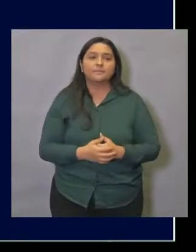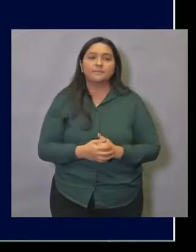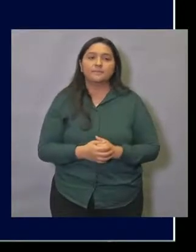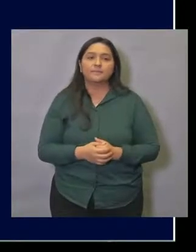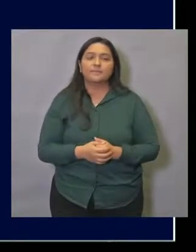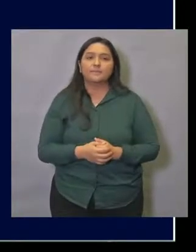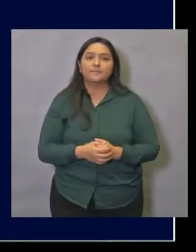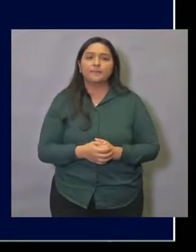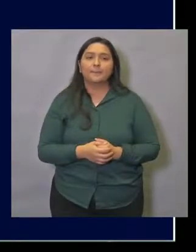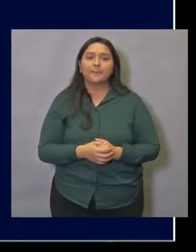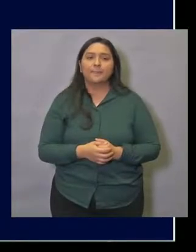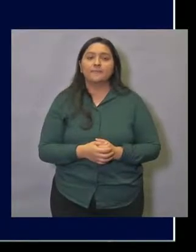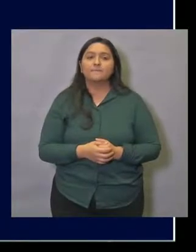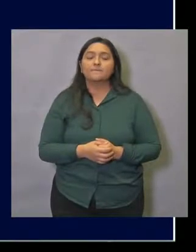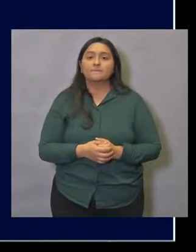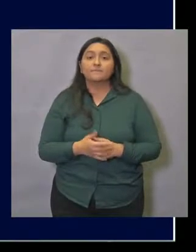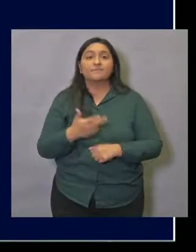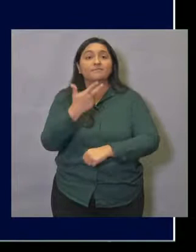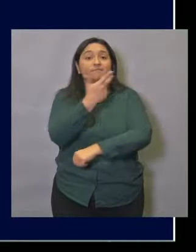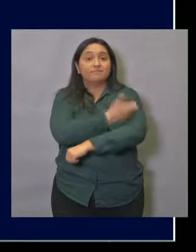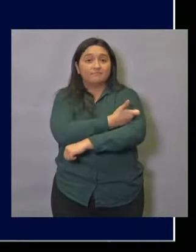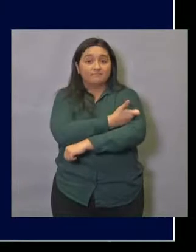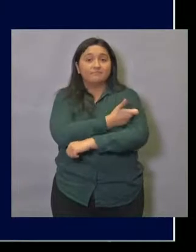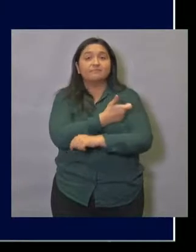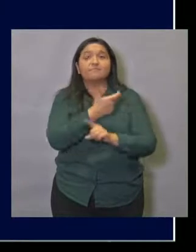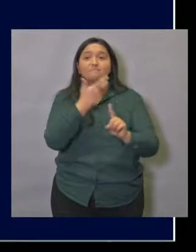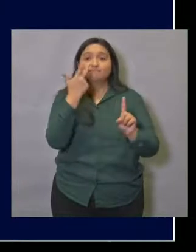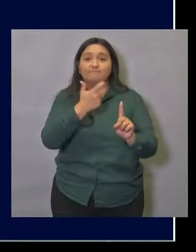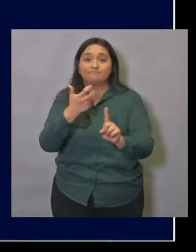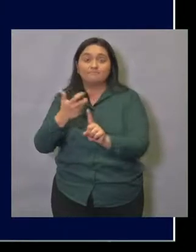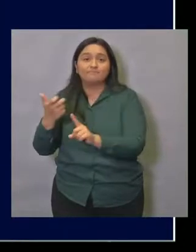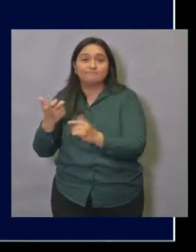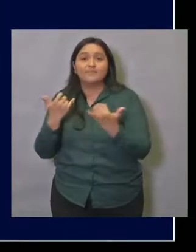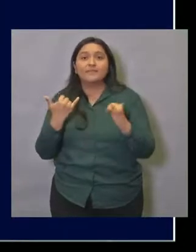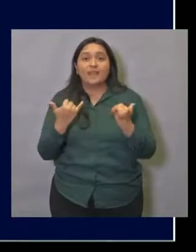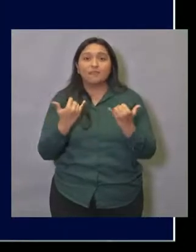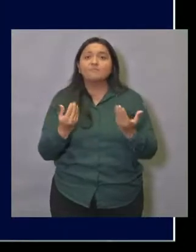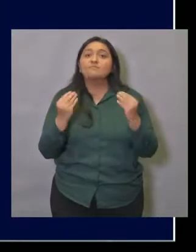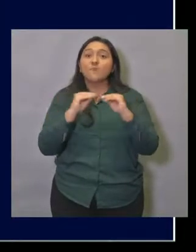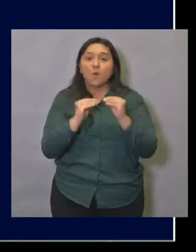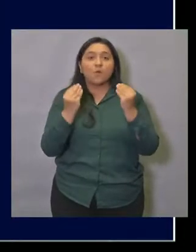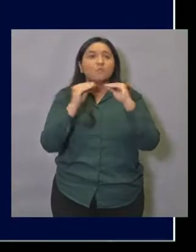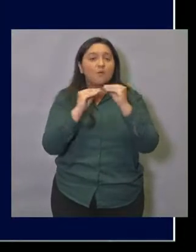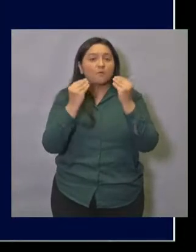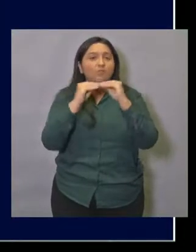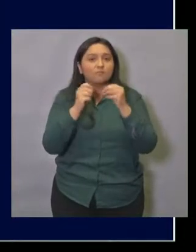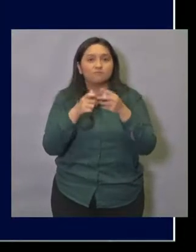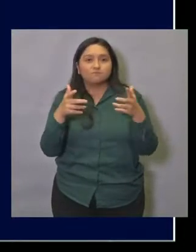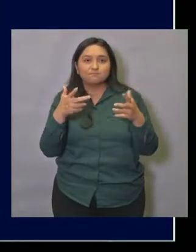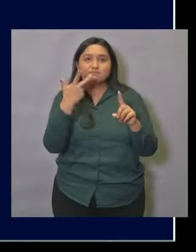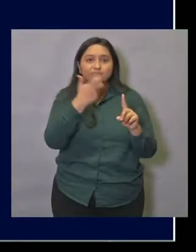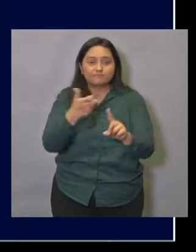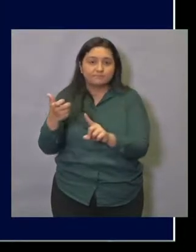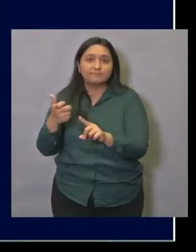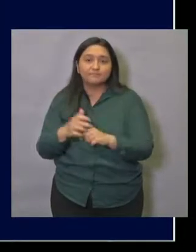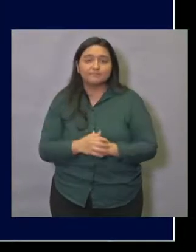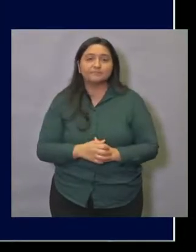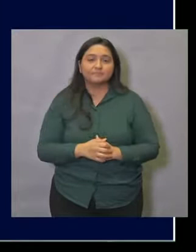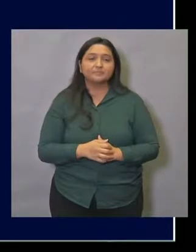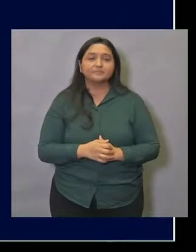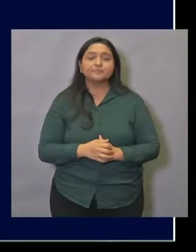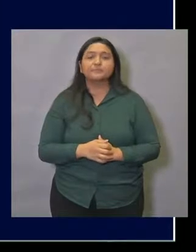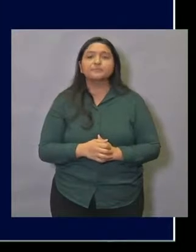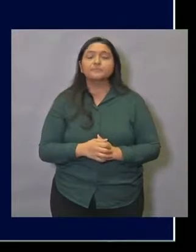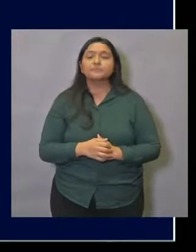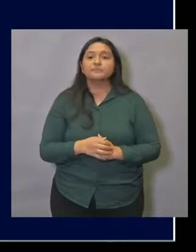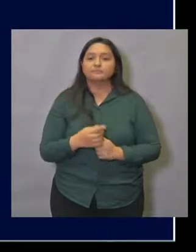Hemos avanzado mucho en la vacunación de los residentes y el personal de nuestras instalaciones de enfermería especializada. Al